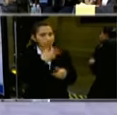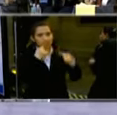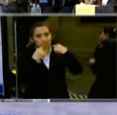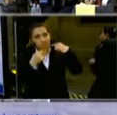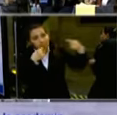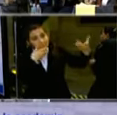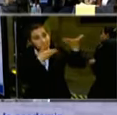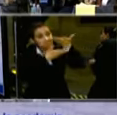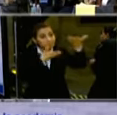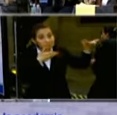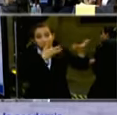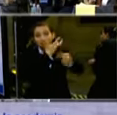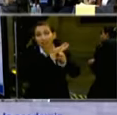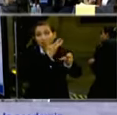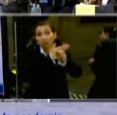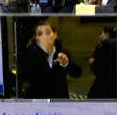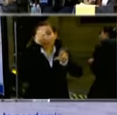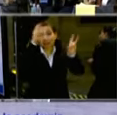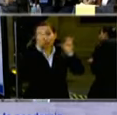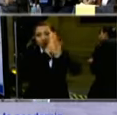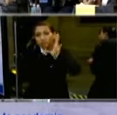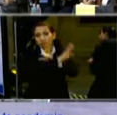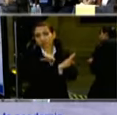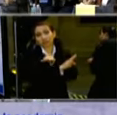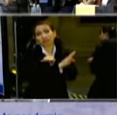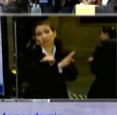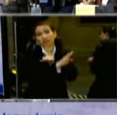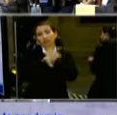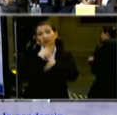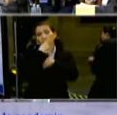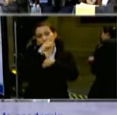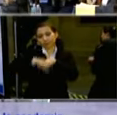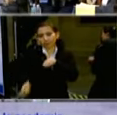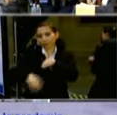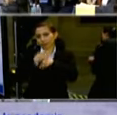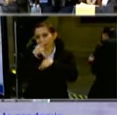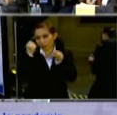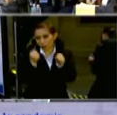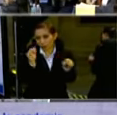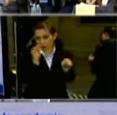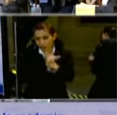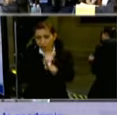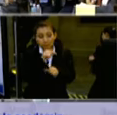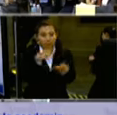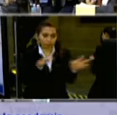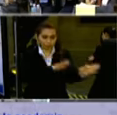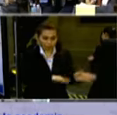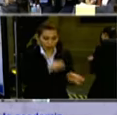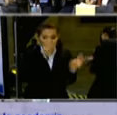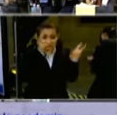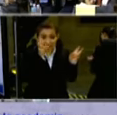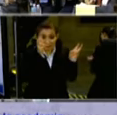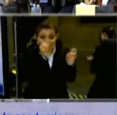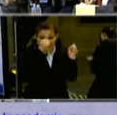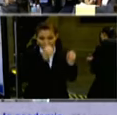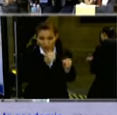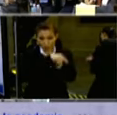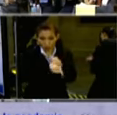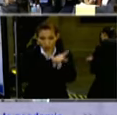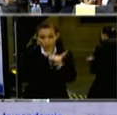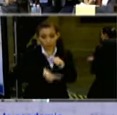con Estados Unidos en materia de migración. Déjenme platicarles lo de seguridad. En seguridad realmente, digamos,